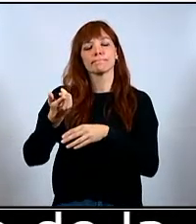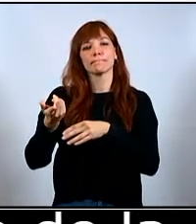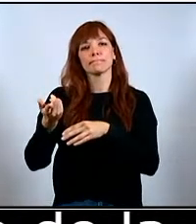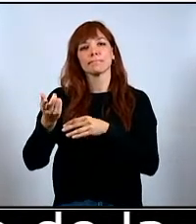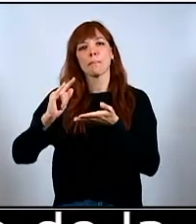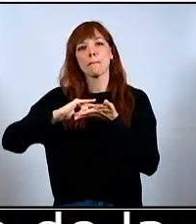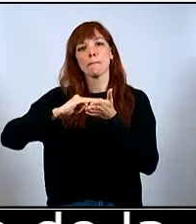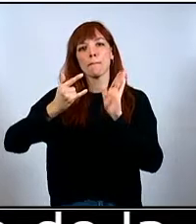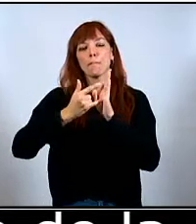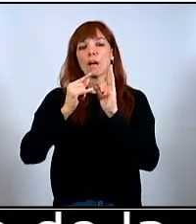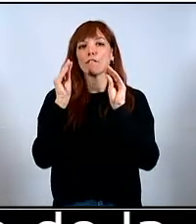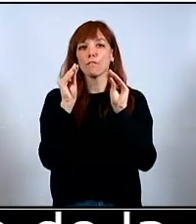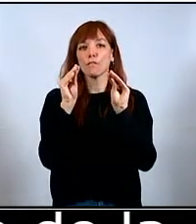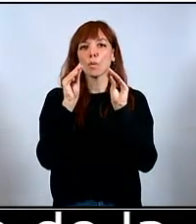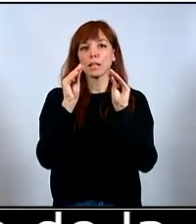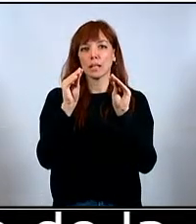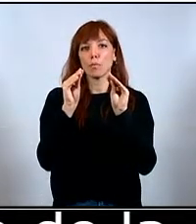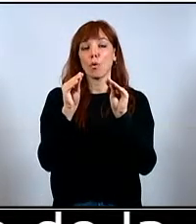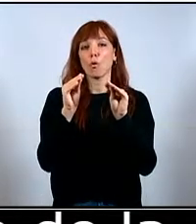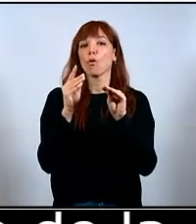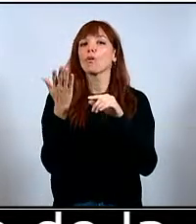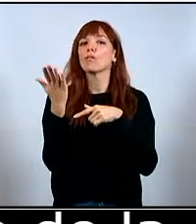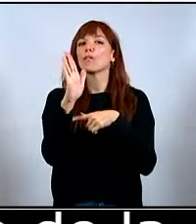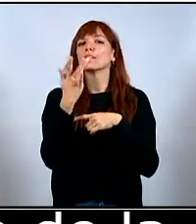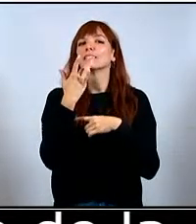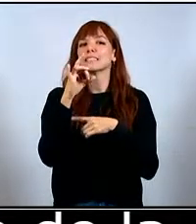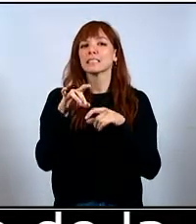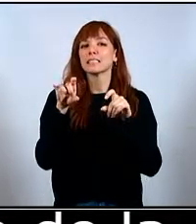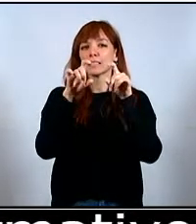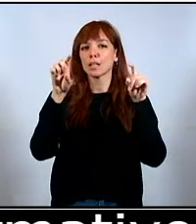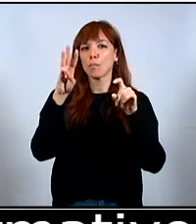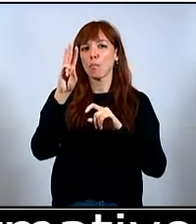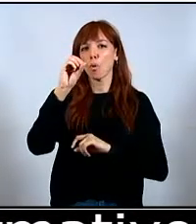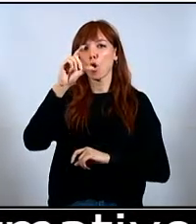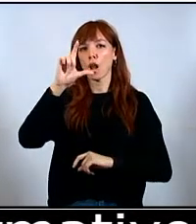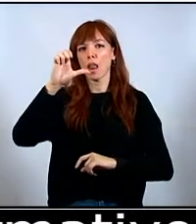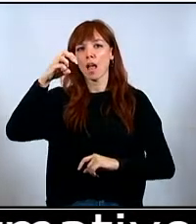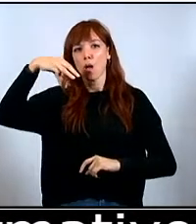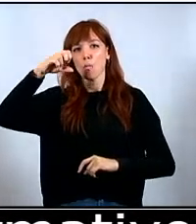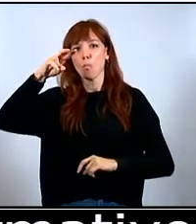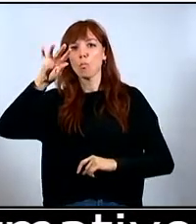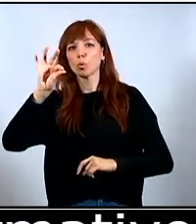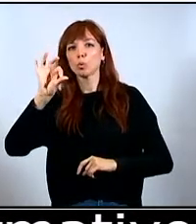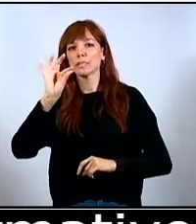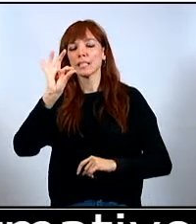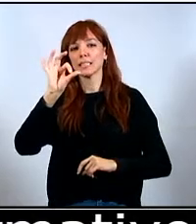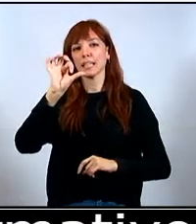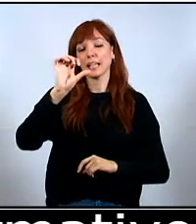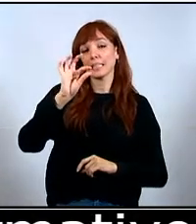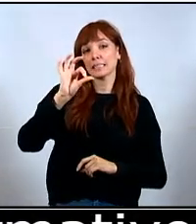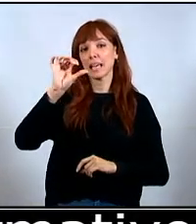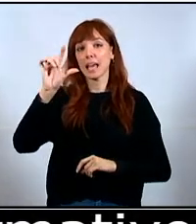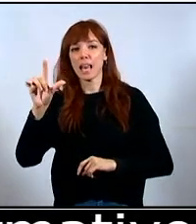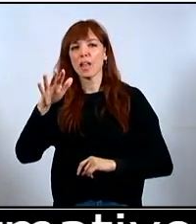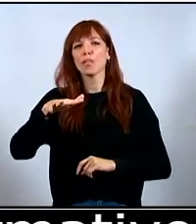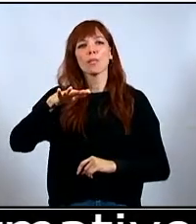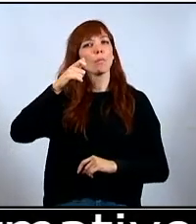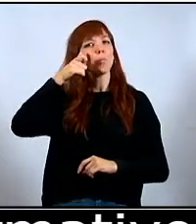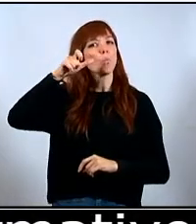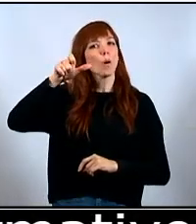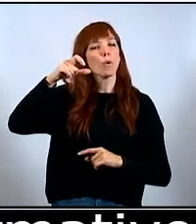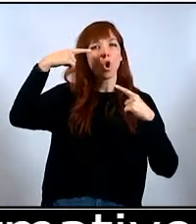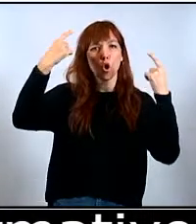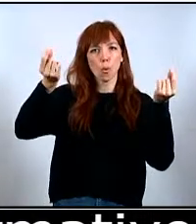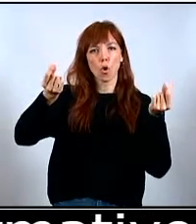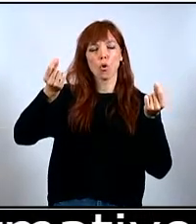plan formativo presentado por la empresa Golendus SL. Es una empresa de Lobón que se